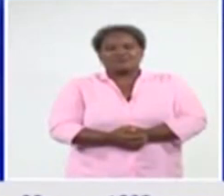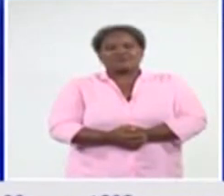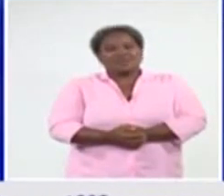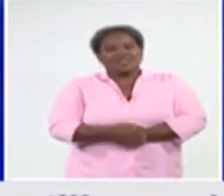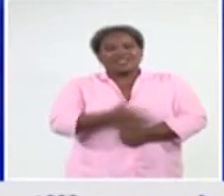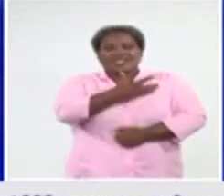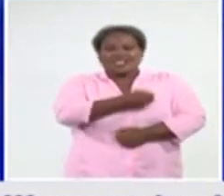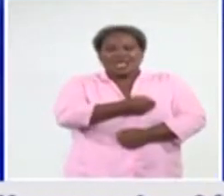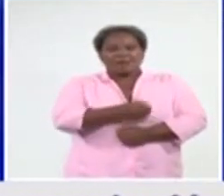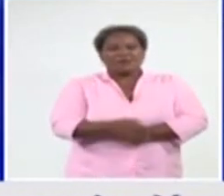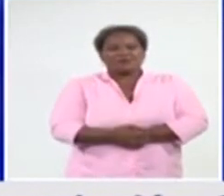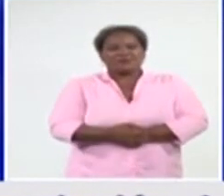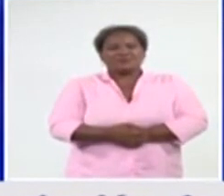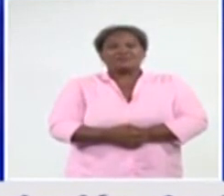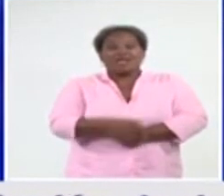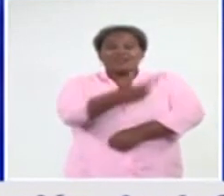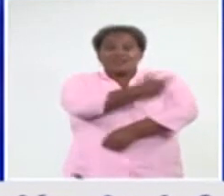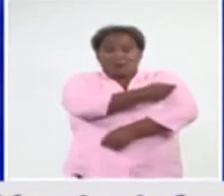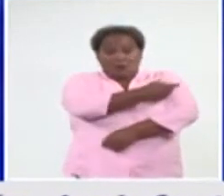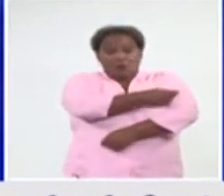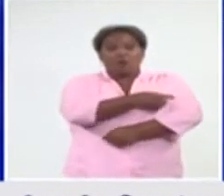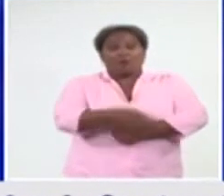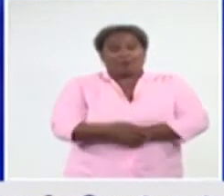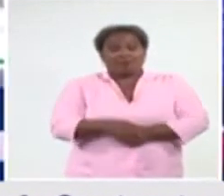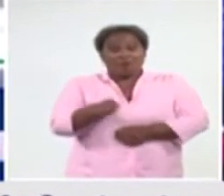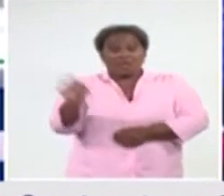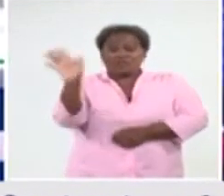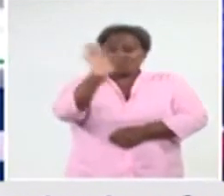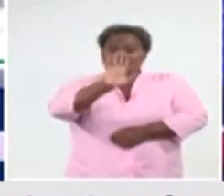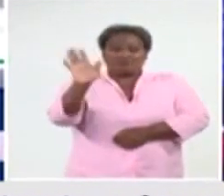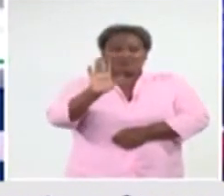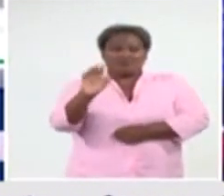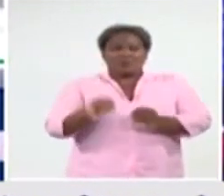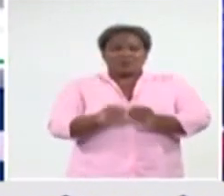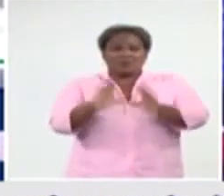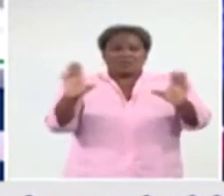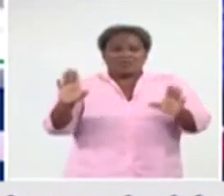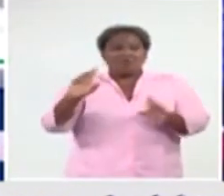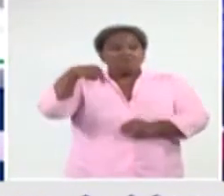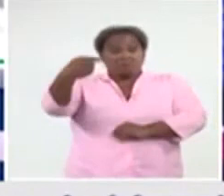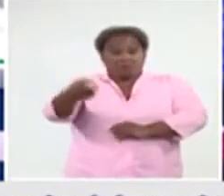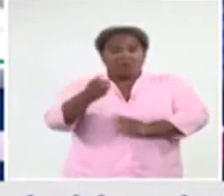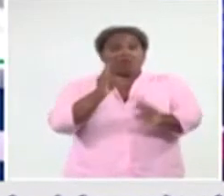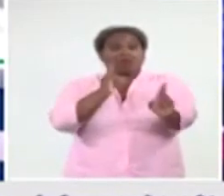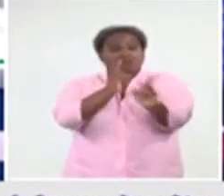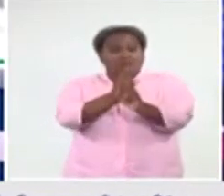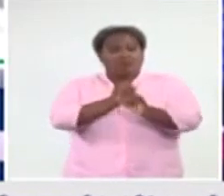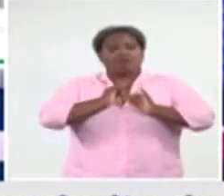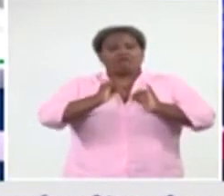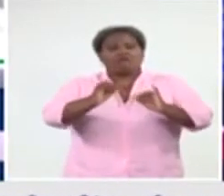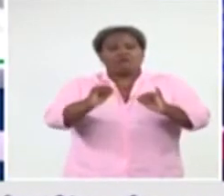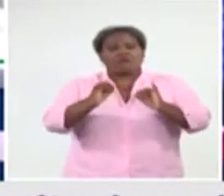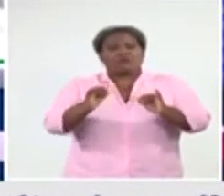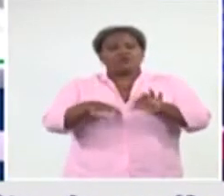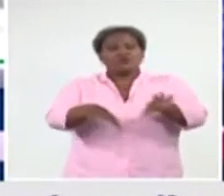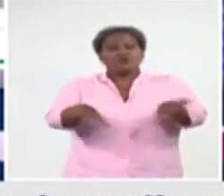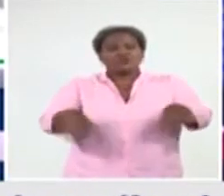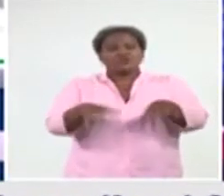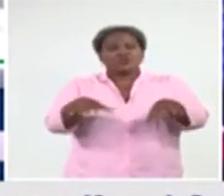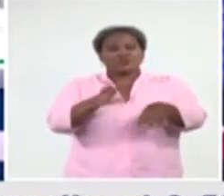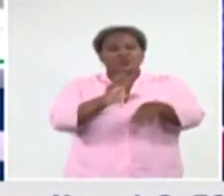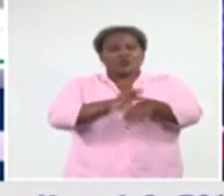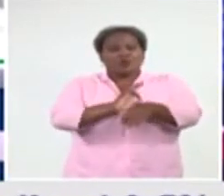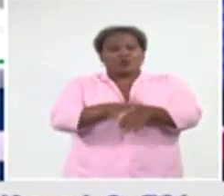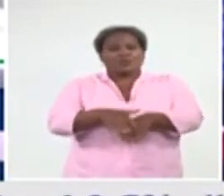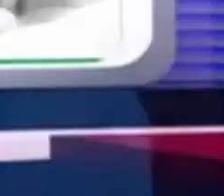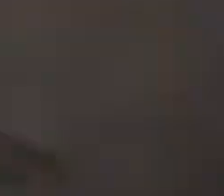Y Chamaquili se vacuna. Con él nos despedimos en esta mañana. Volvemos mañana a actualizar la situación epidemiológica de Cuba. Buenos días.